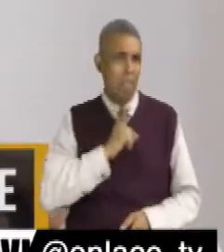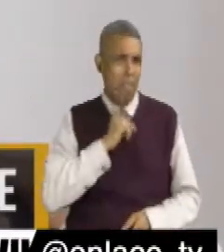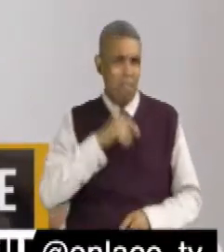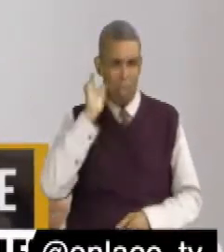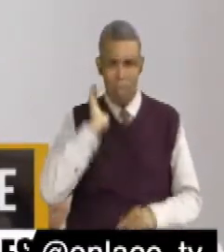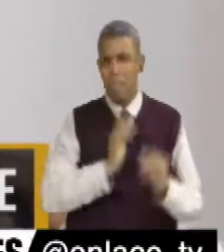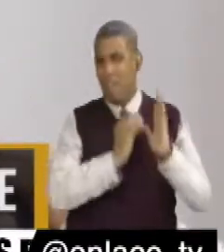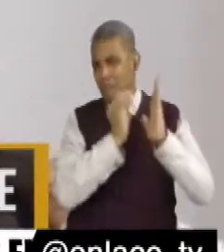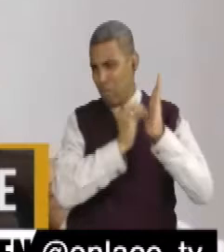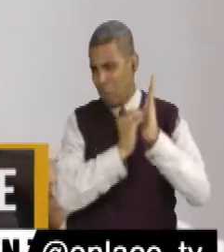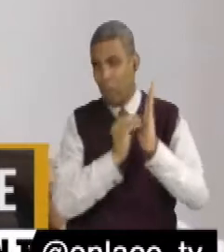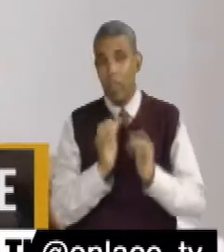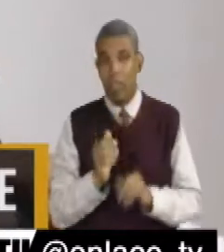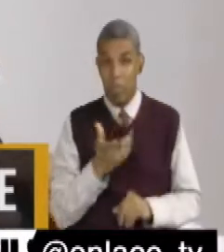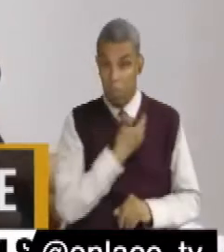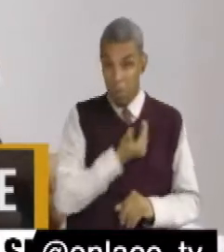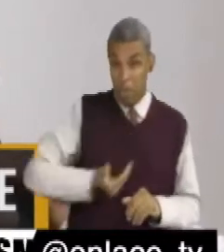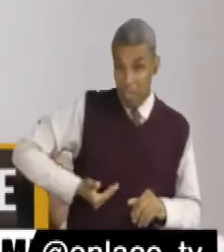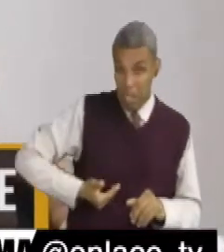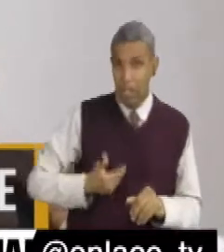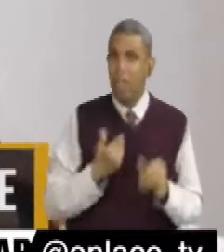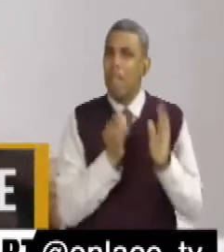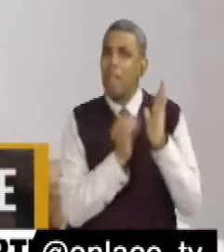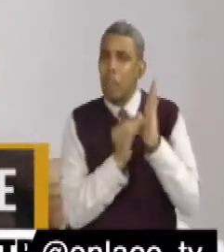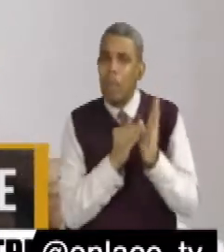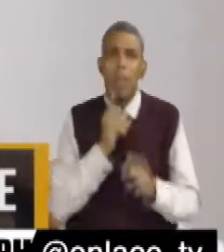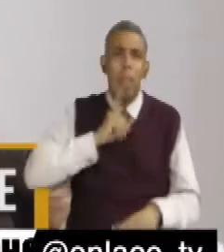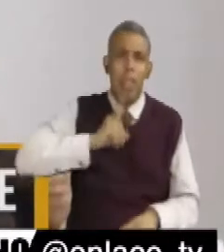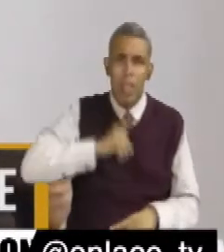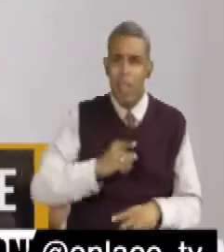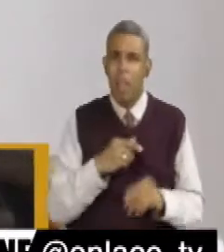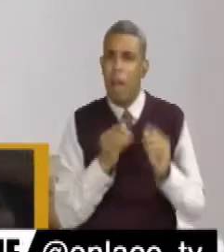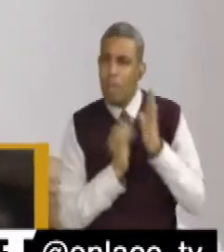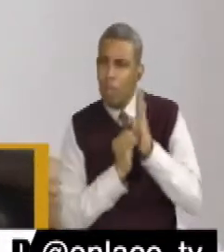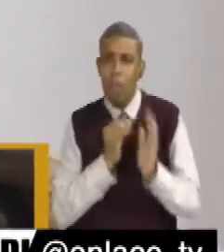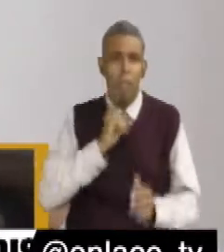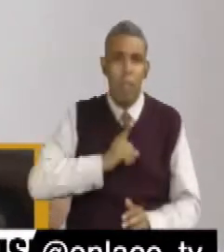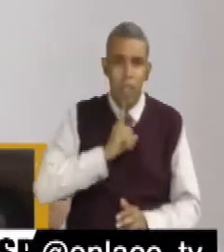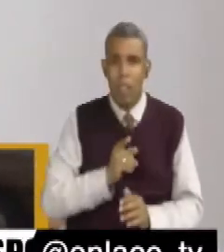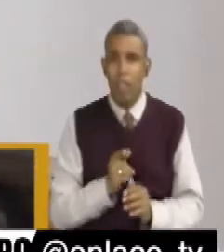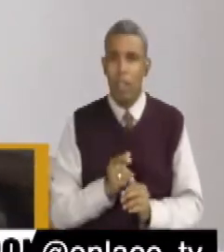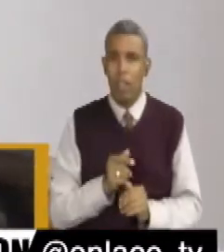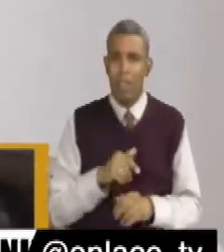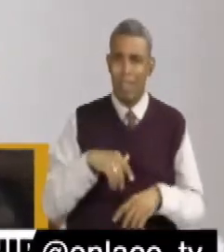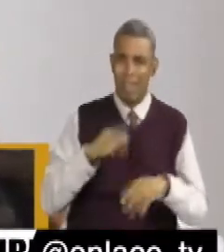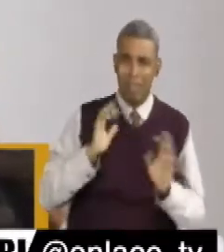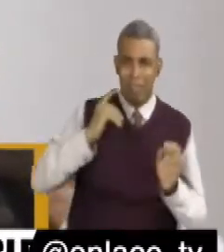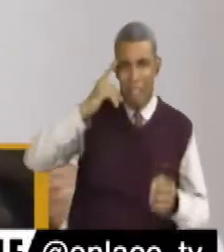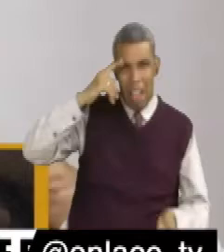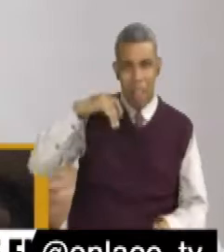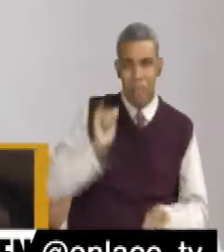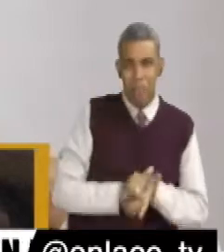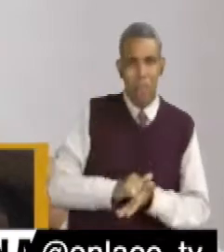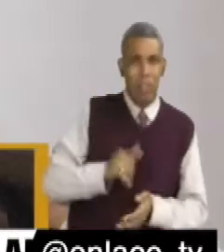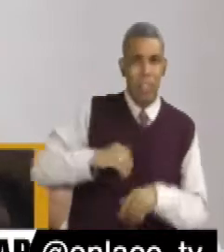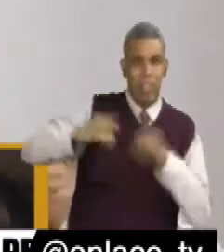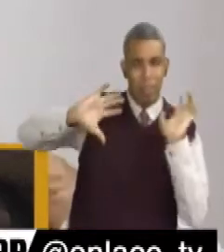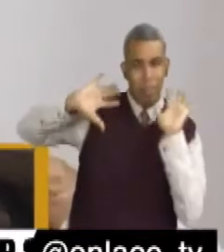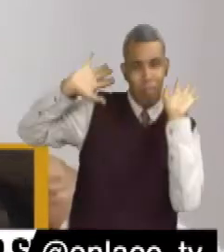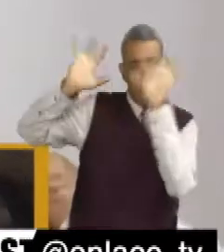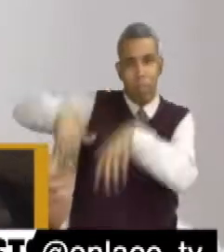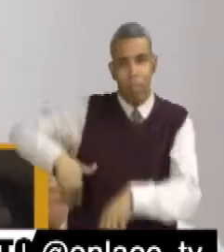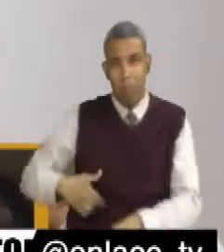los mandatarios faltan a la palabra, quiere decir que hay muchos elementos que podemos llamar de corrupción